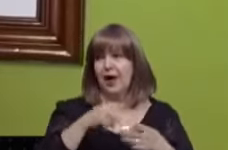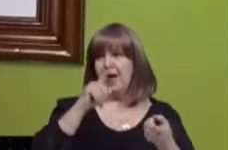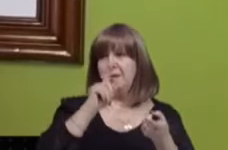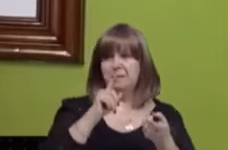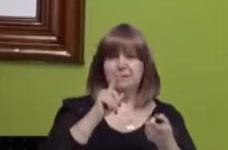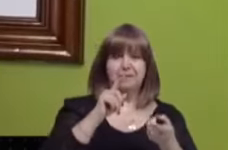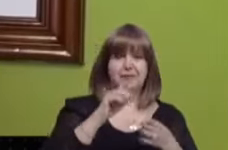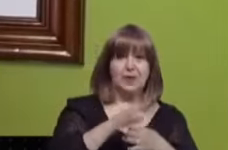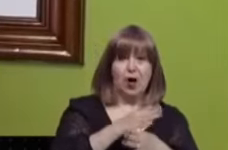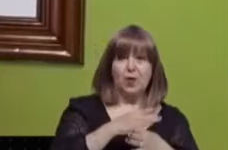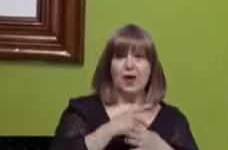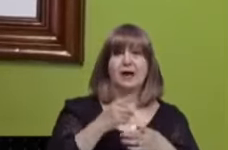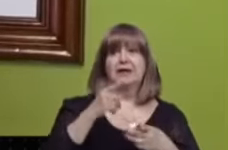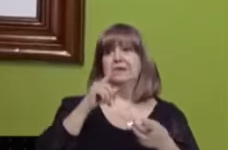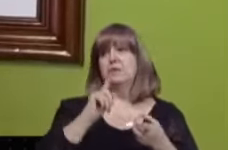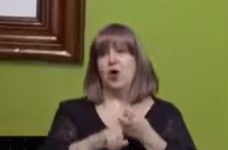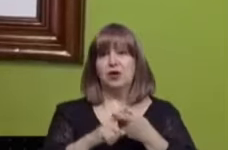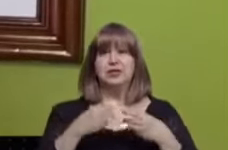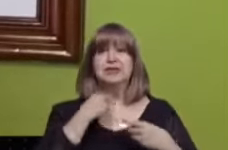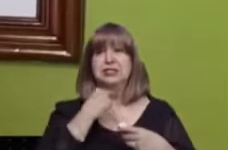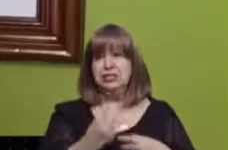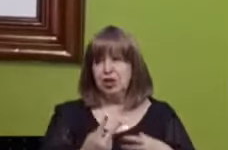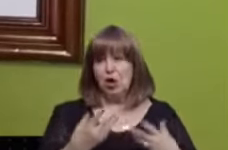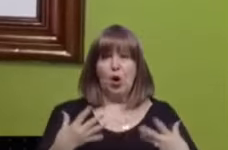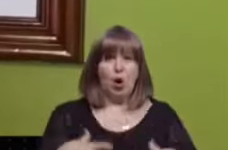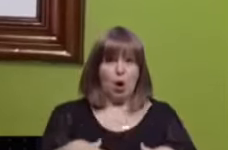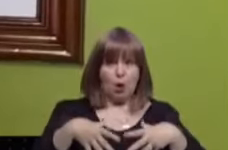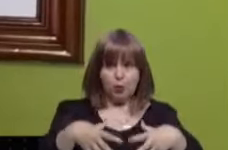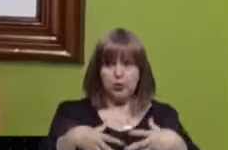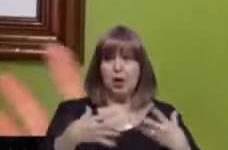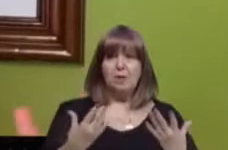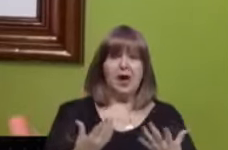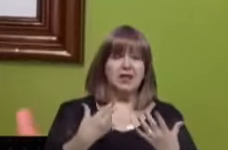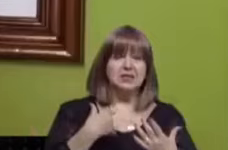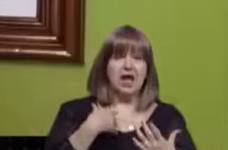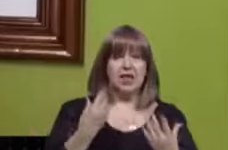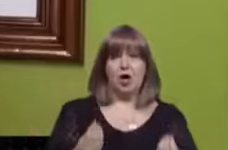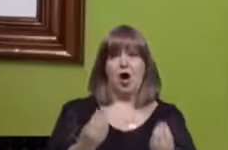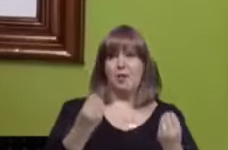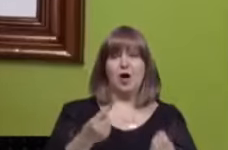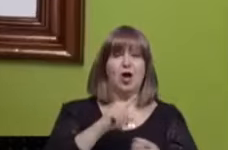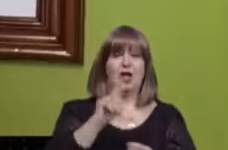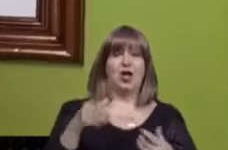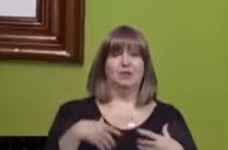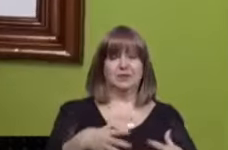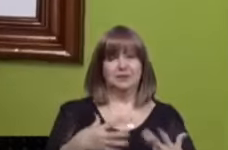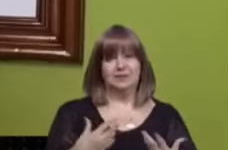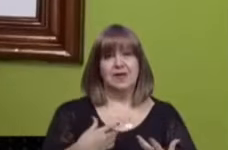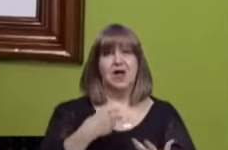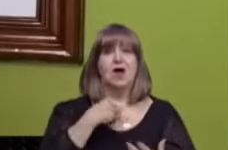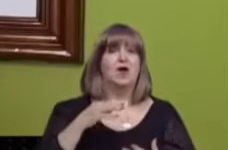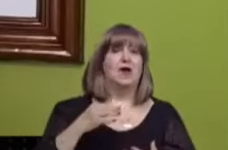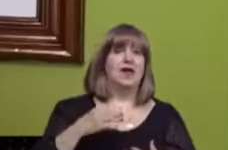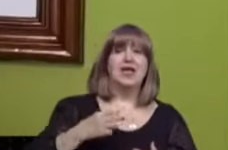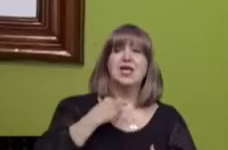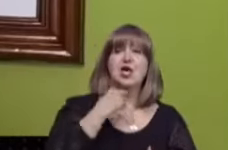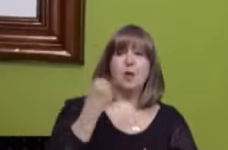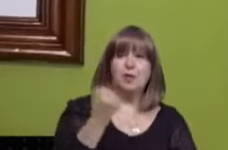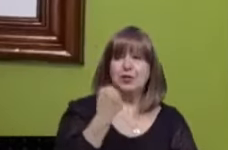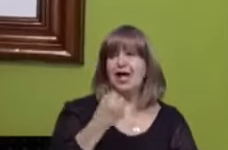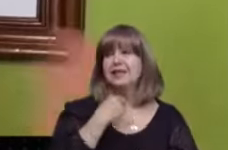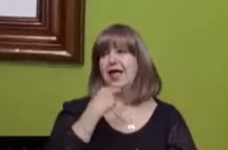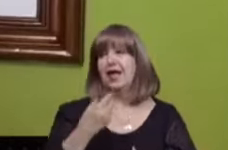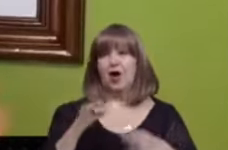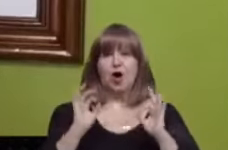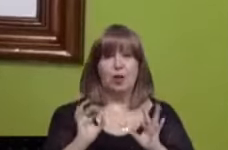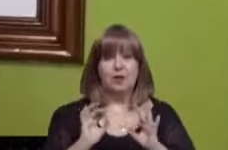de tendrás que tener una familia, tenés que tener hijos. ¿Cómo no vas a tener hijos? Los hijos le dan el sentido a la vida, los hijos te